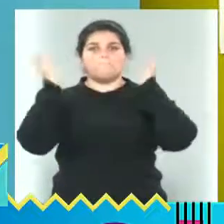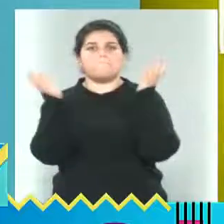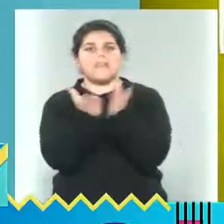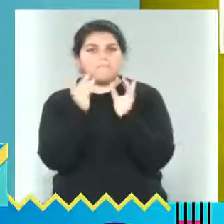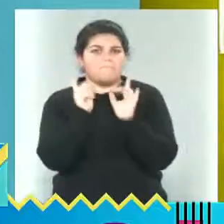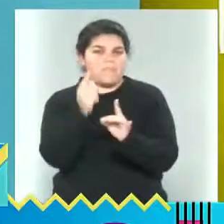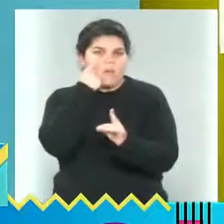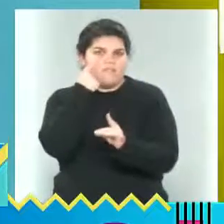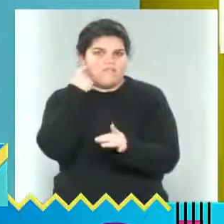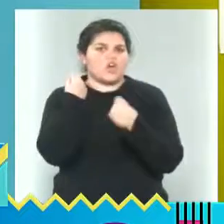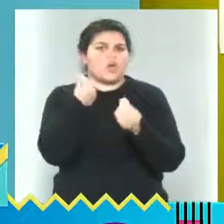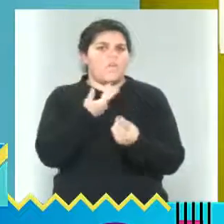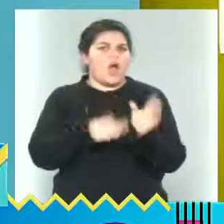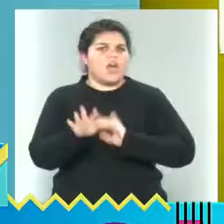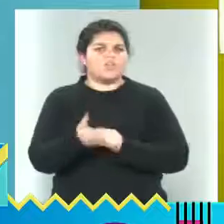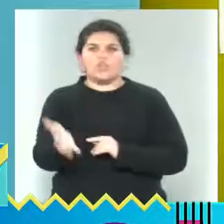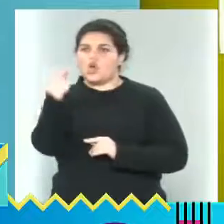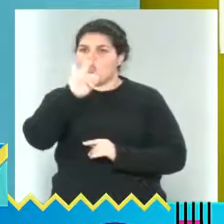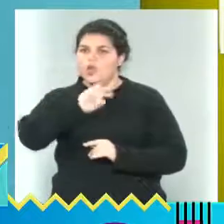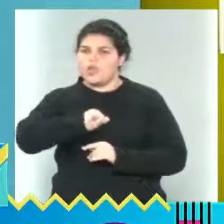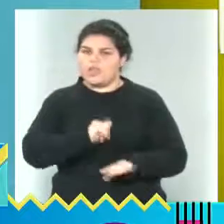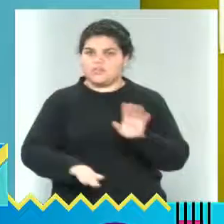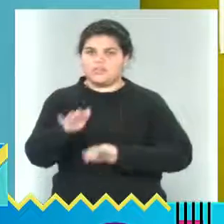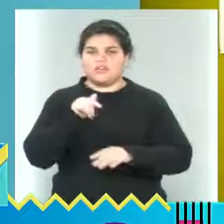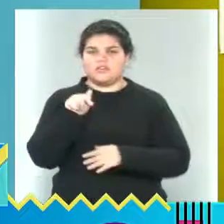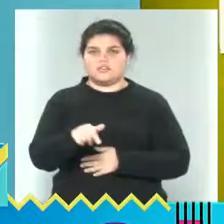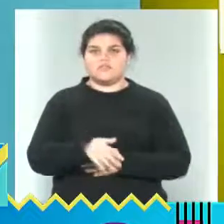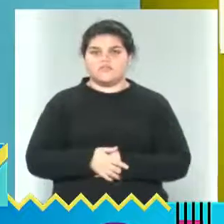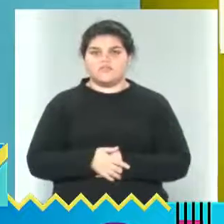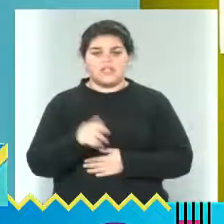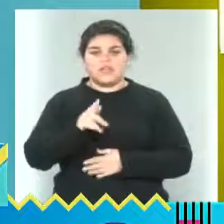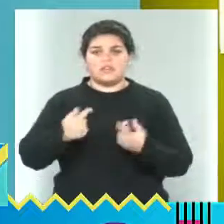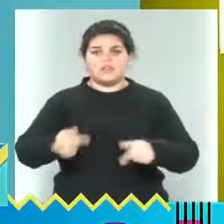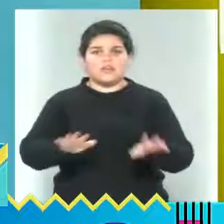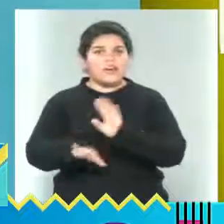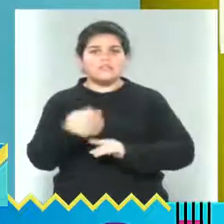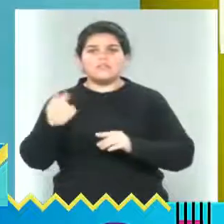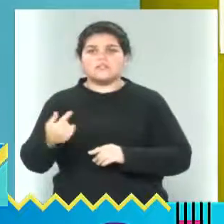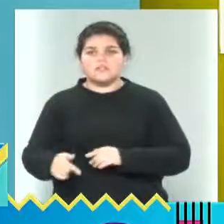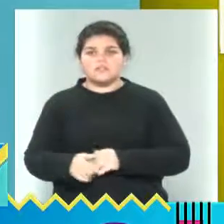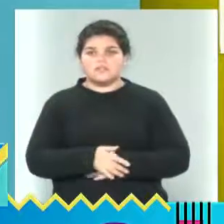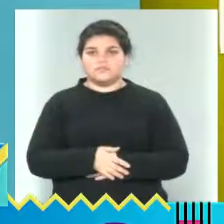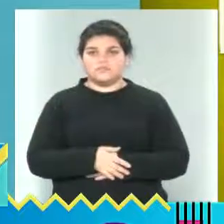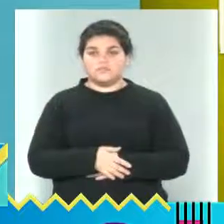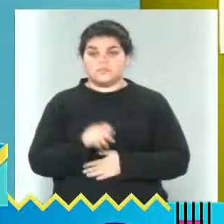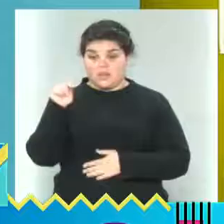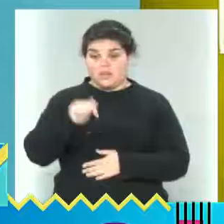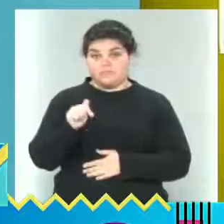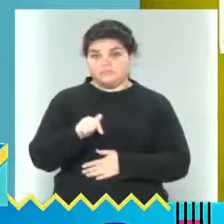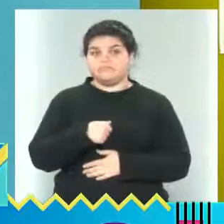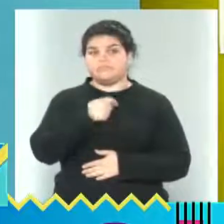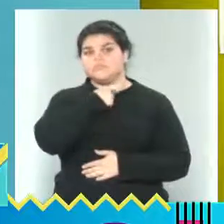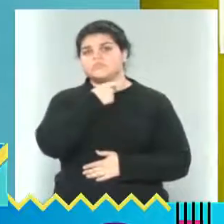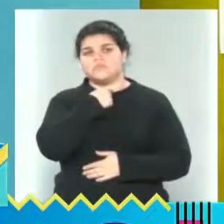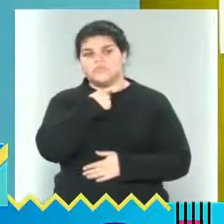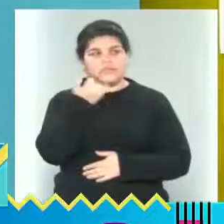para cuidarlo a diario? ¿Qué acciones mínimas o grandes podemos realizar? Y quería quedarme un poco ahora con esto de, bueno, ya